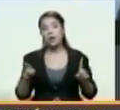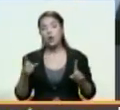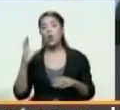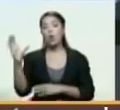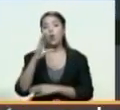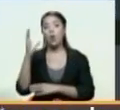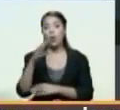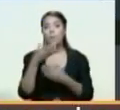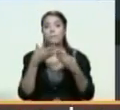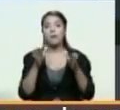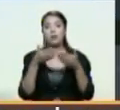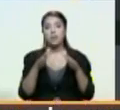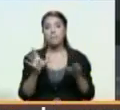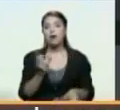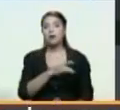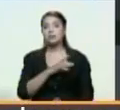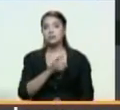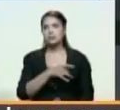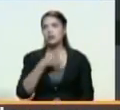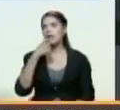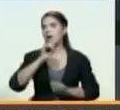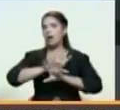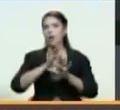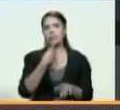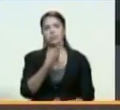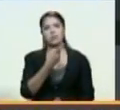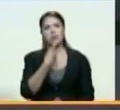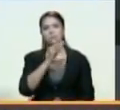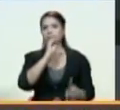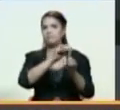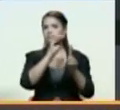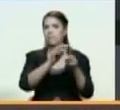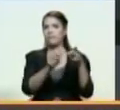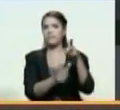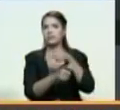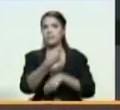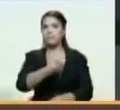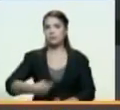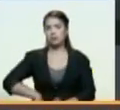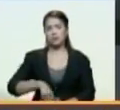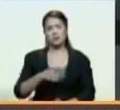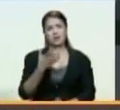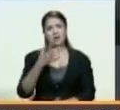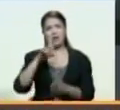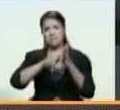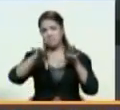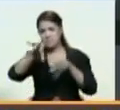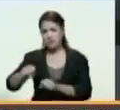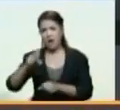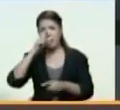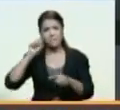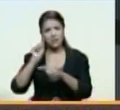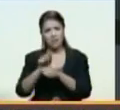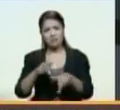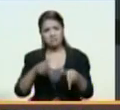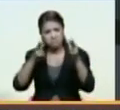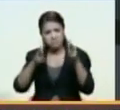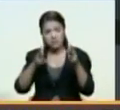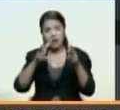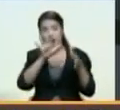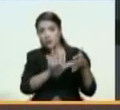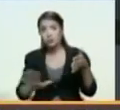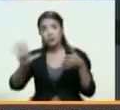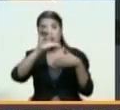Colombia, Panamá, Chile, claramente le dijeron al vicepresidente de Estados Unidos que las intervenciones y amenazas de uso de la fuerza en la